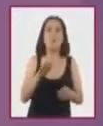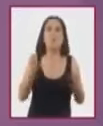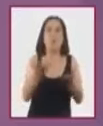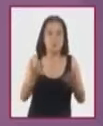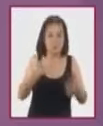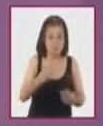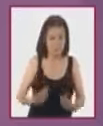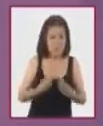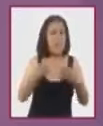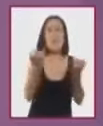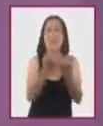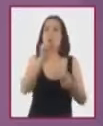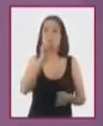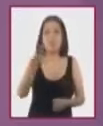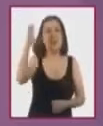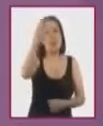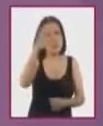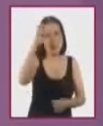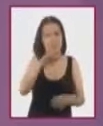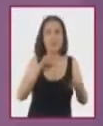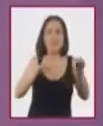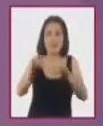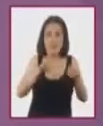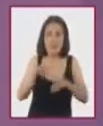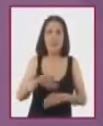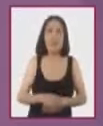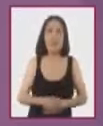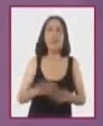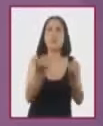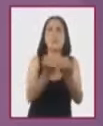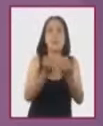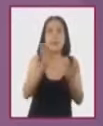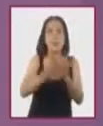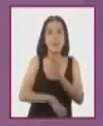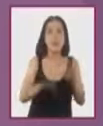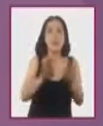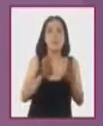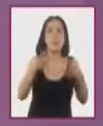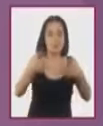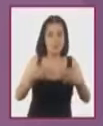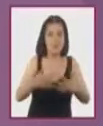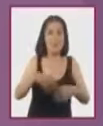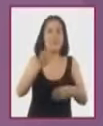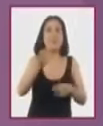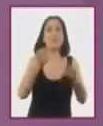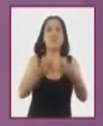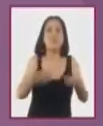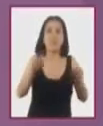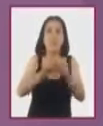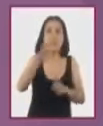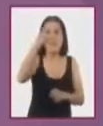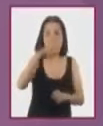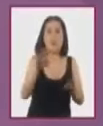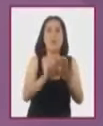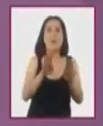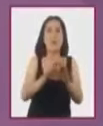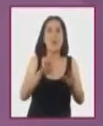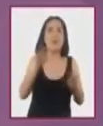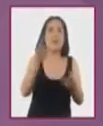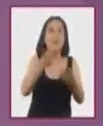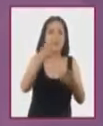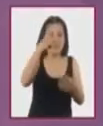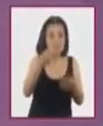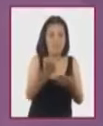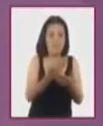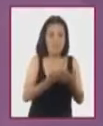diaria como en la ciencia. Tal es el caso de una empresa de seguridad que desde el año pasado trabaja en el diseño de un dirigible